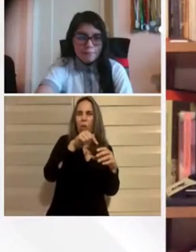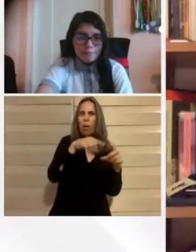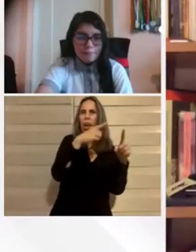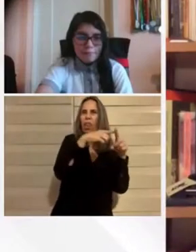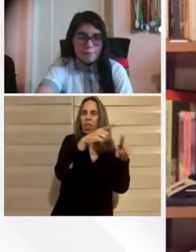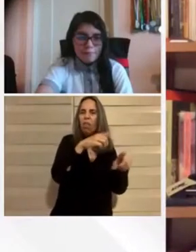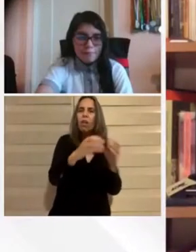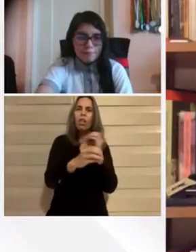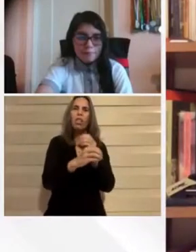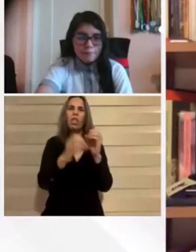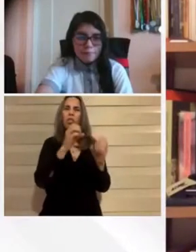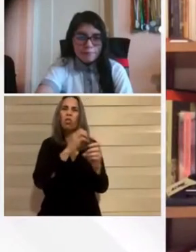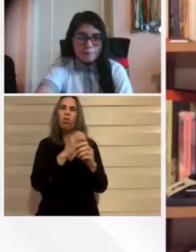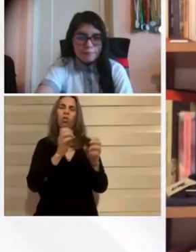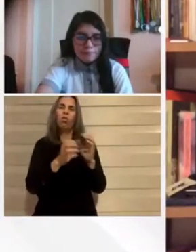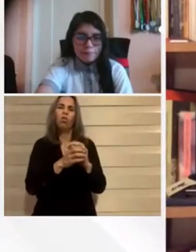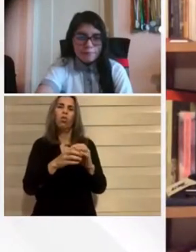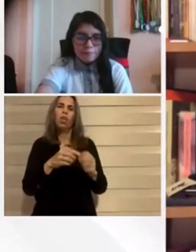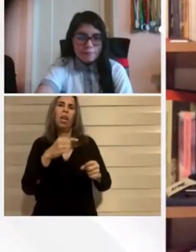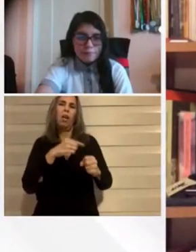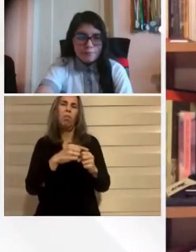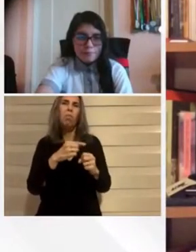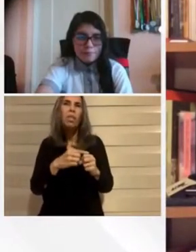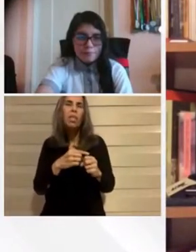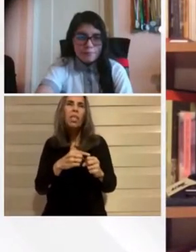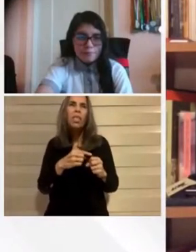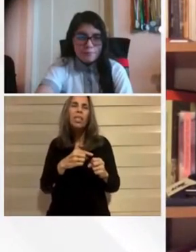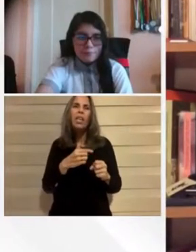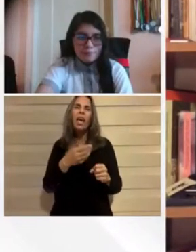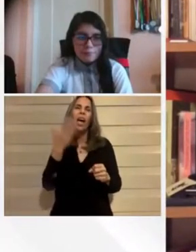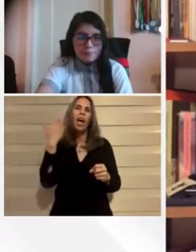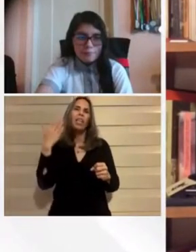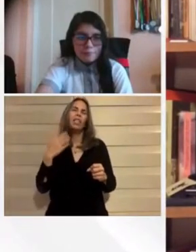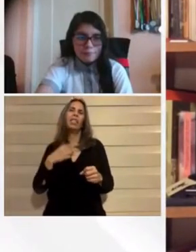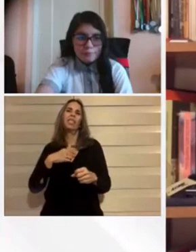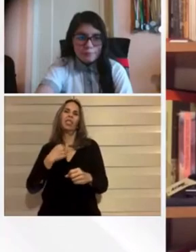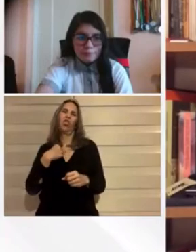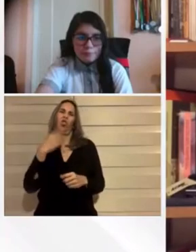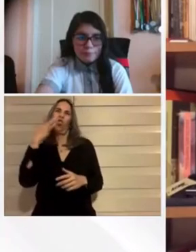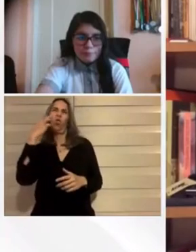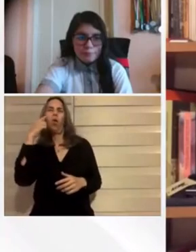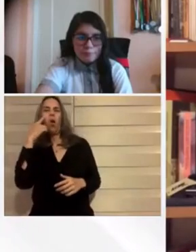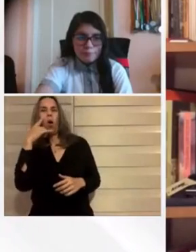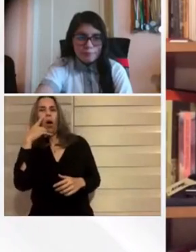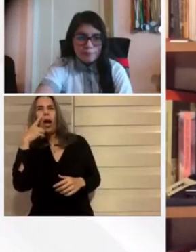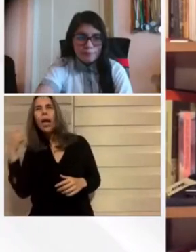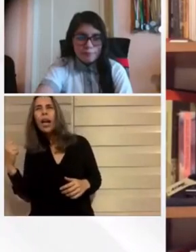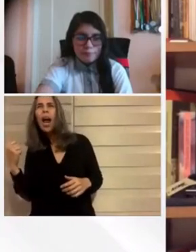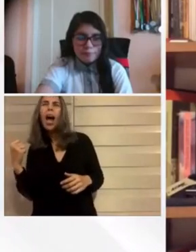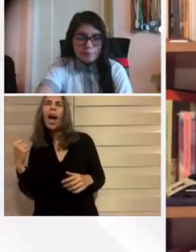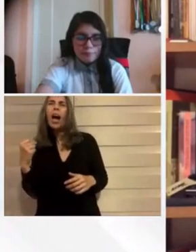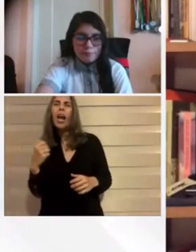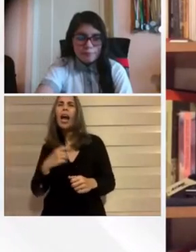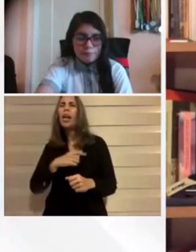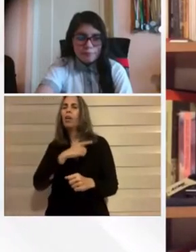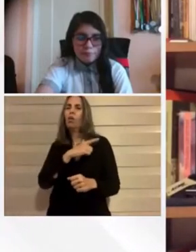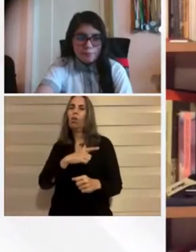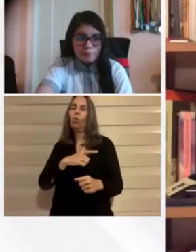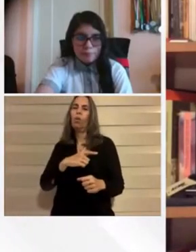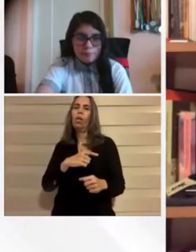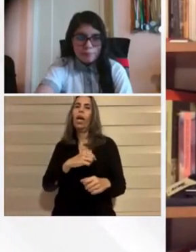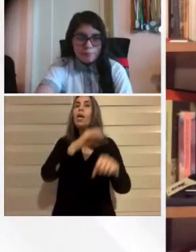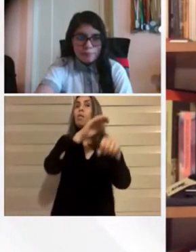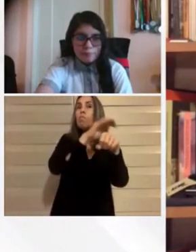le interesaban y a veces me sentía un poco bicho raro, porque mientras todas mis amigas y